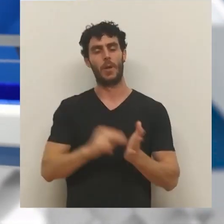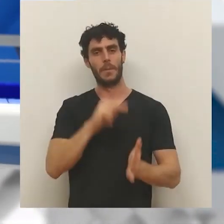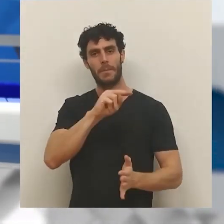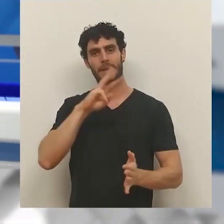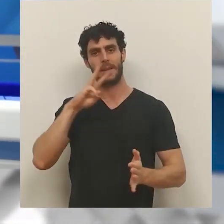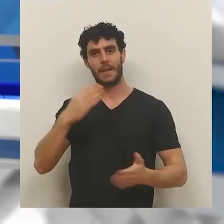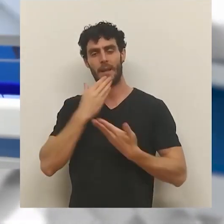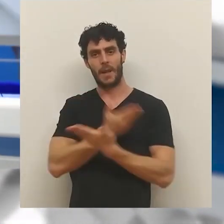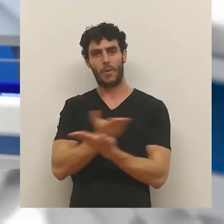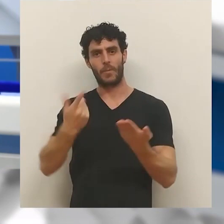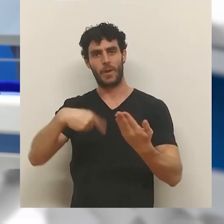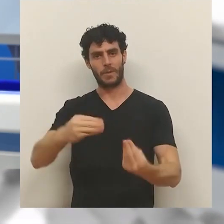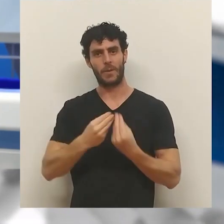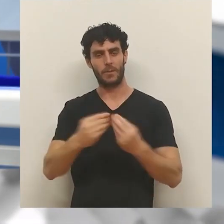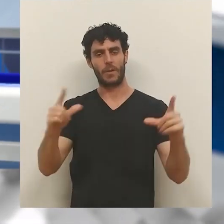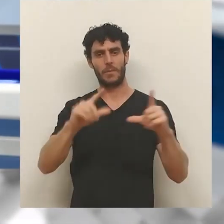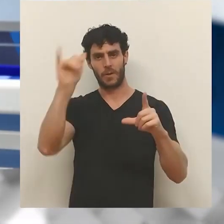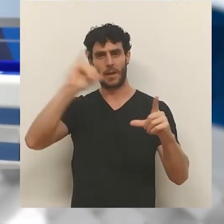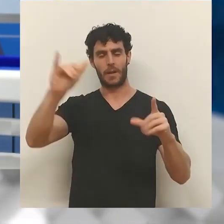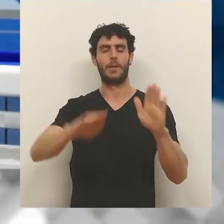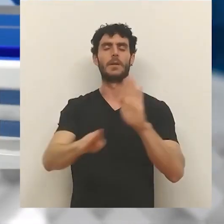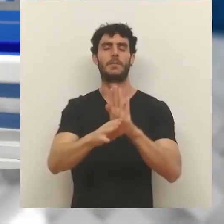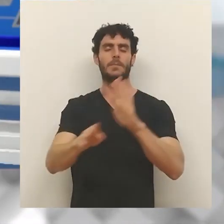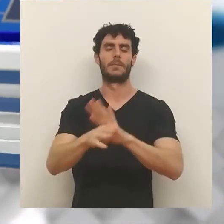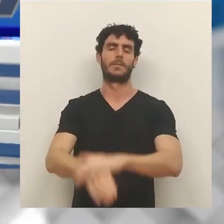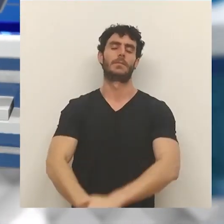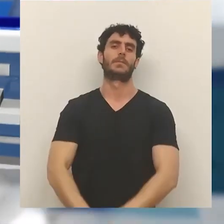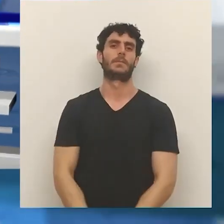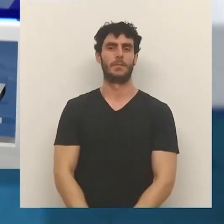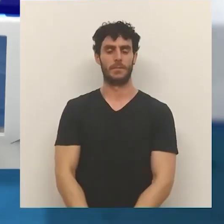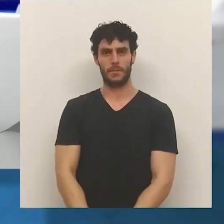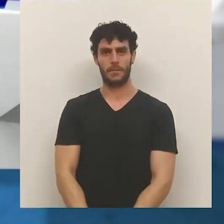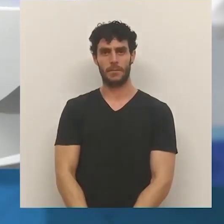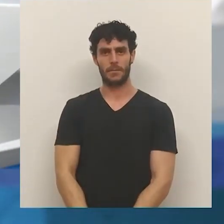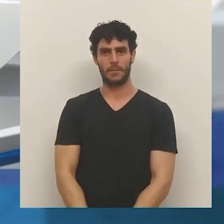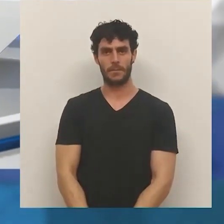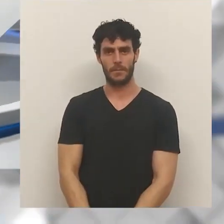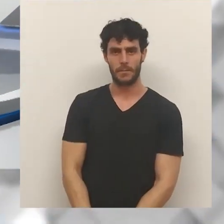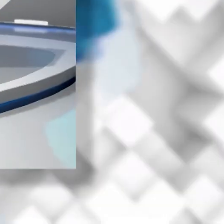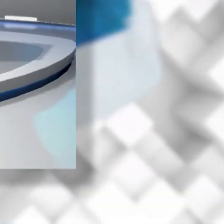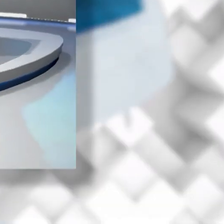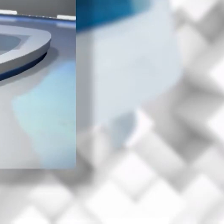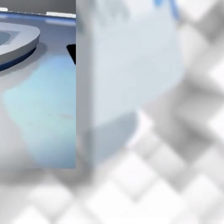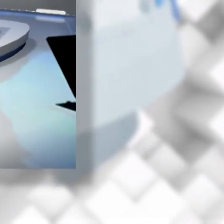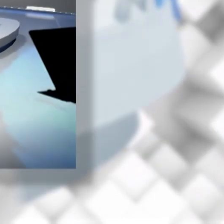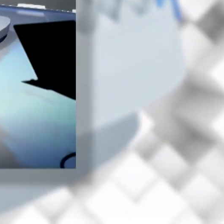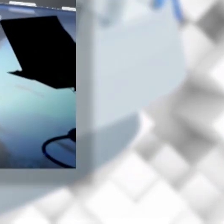miércoles 27 de septiembre de 2023. Gracias por su confianza y sigan en la compañía de TVR.